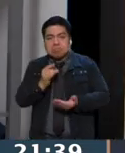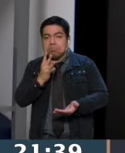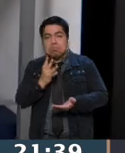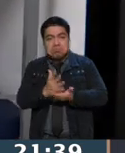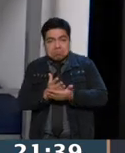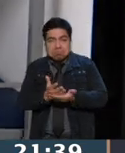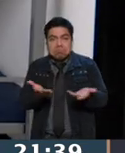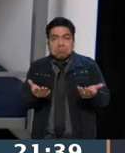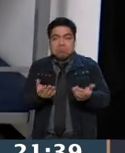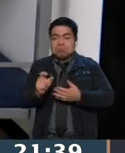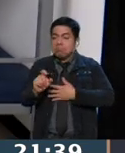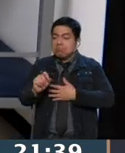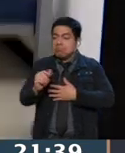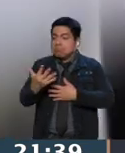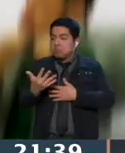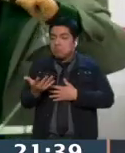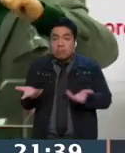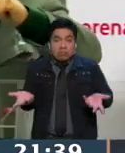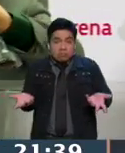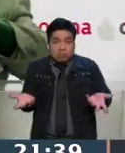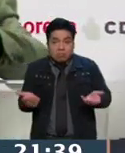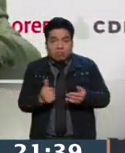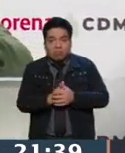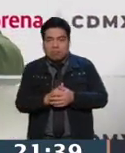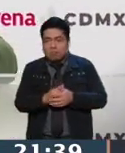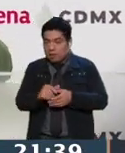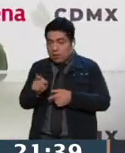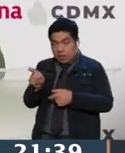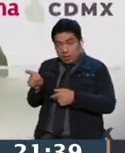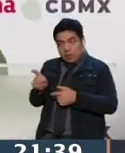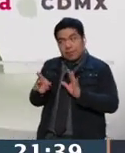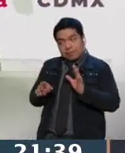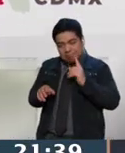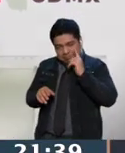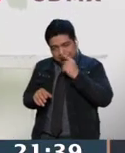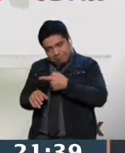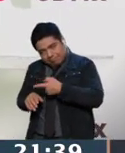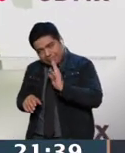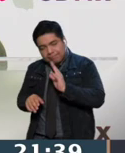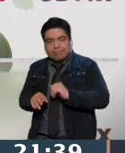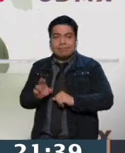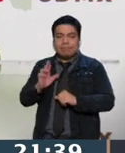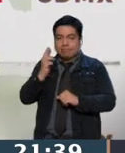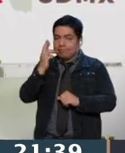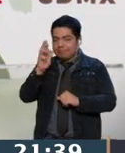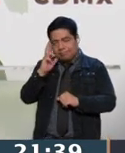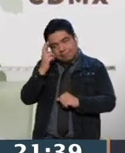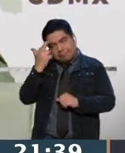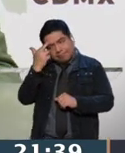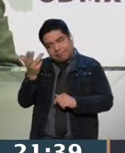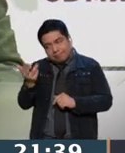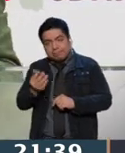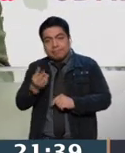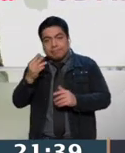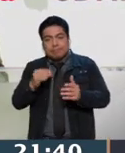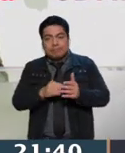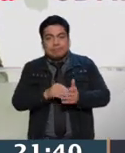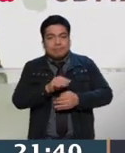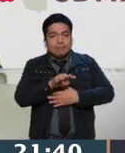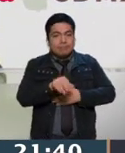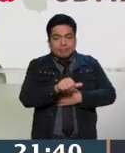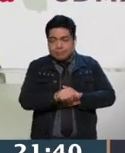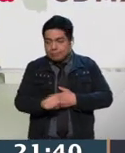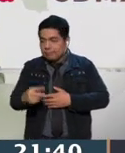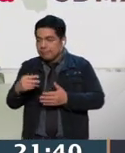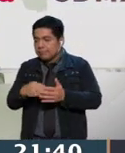únicamente se registraron 25. Solo recordarle al señor Taboada que de 2019 a la fecha